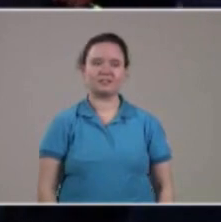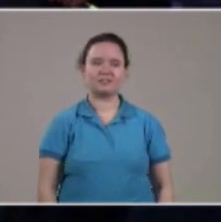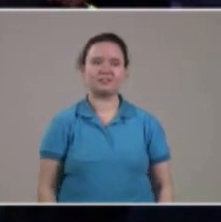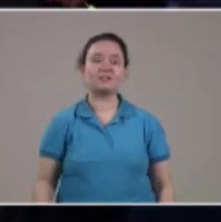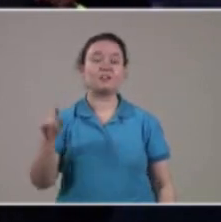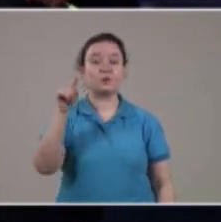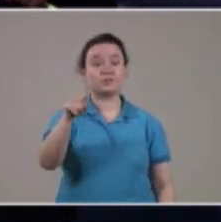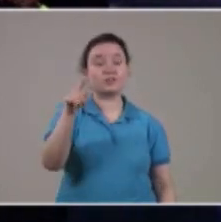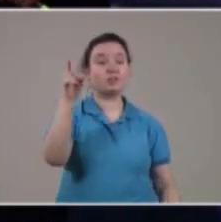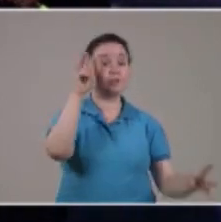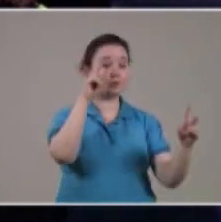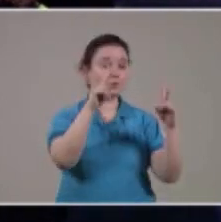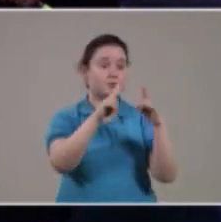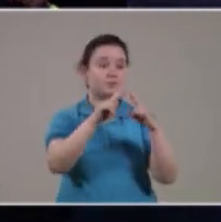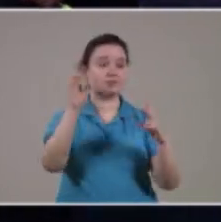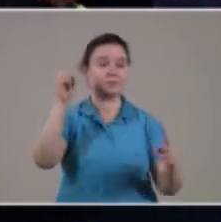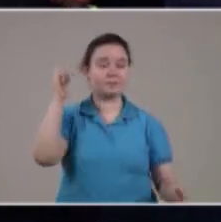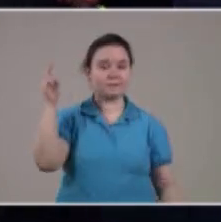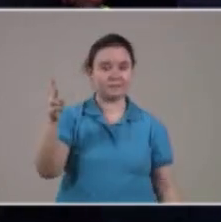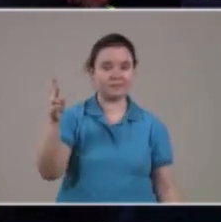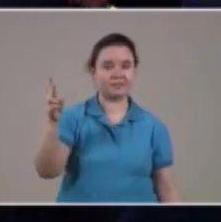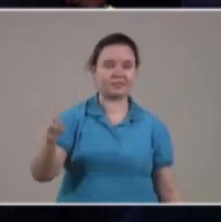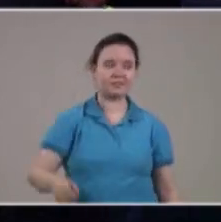Porque usted conoce a Davidcito.